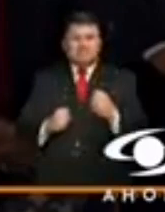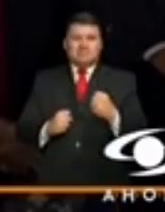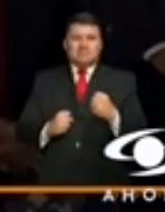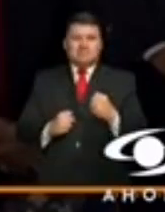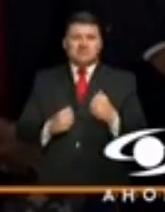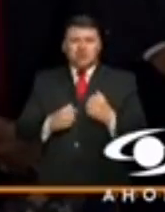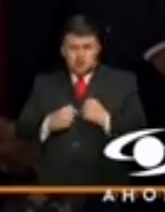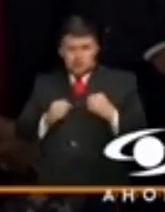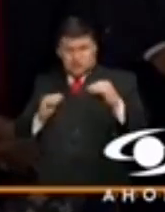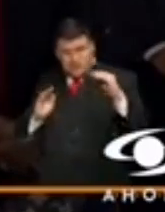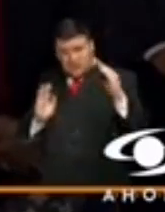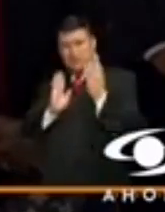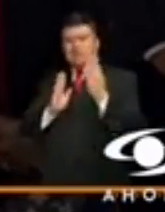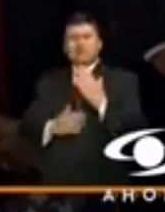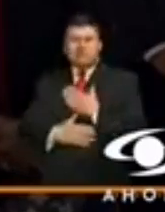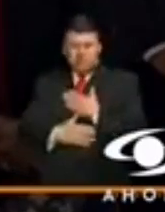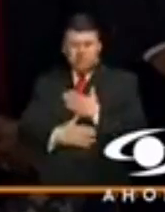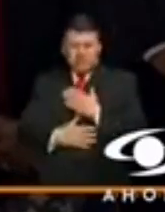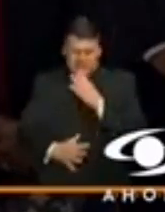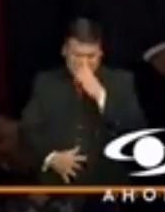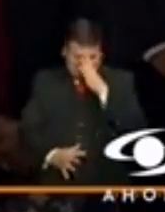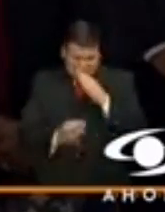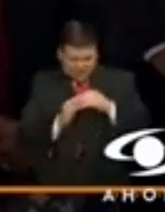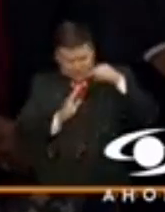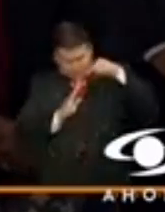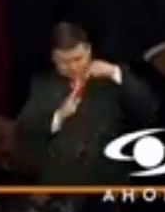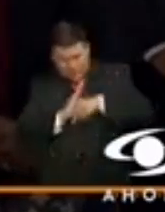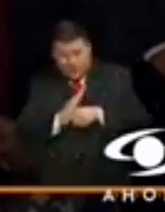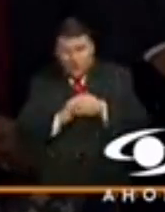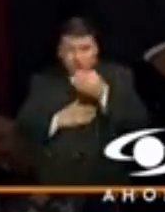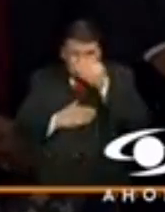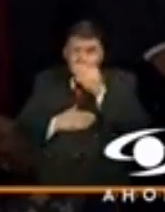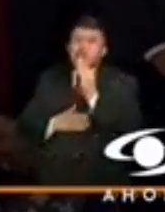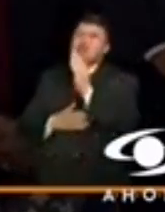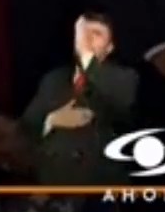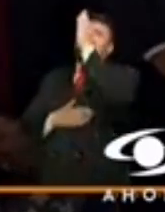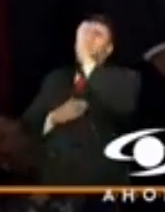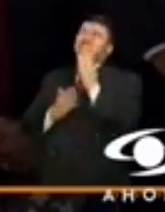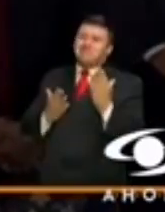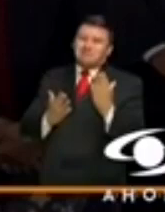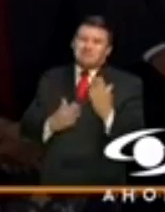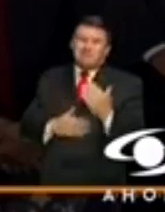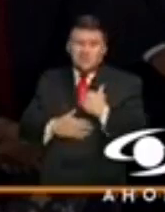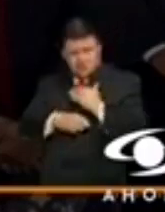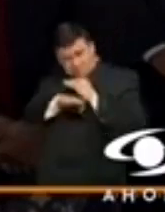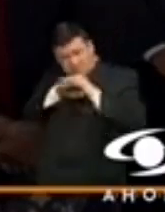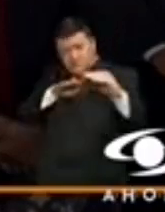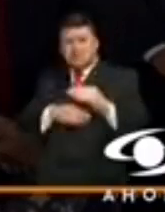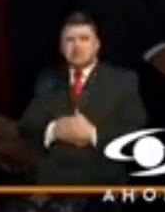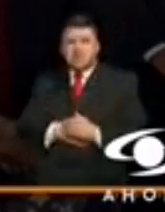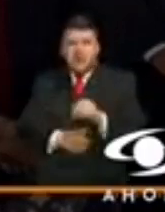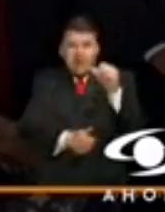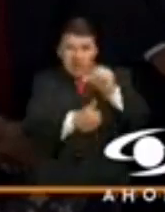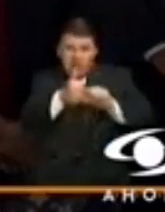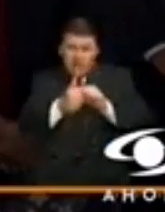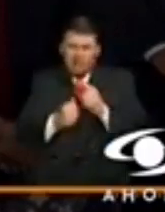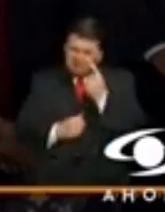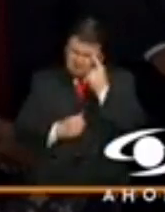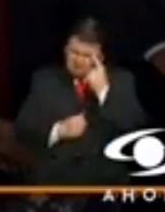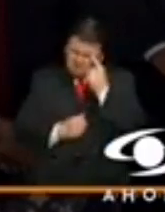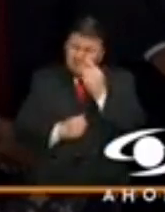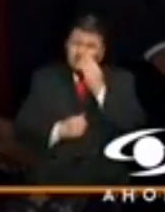y lo afronto también con la fe profunda en Dios, como los invito a que cada uno lo